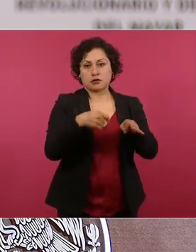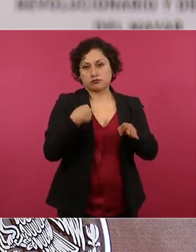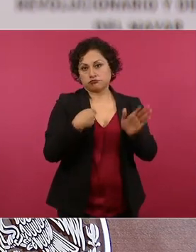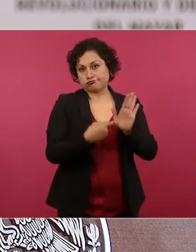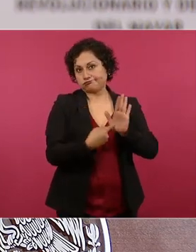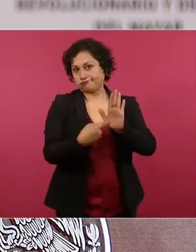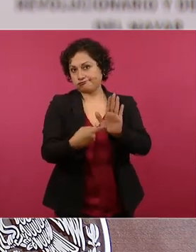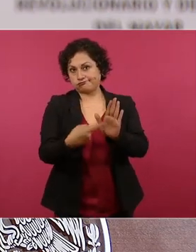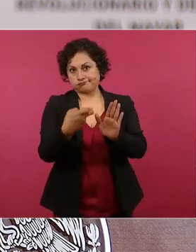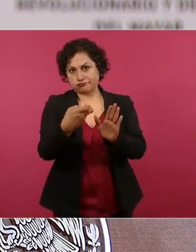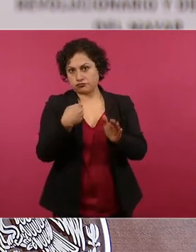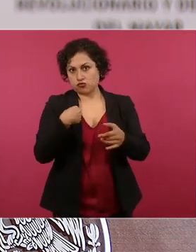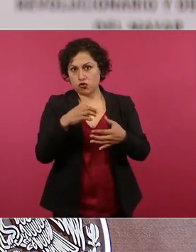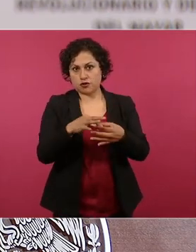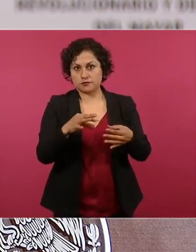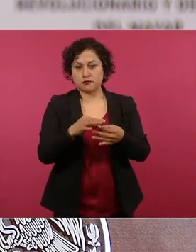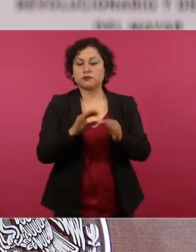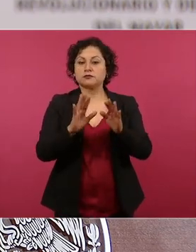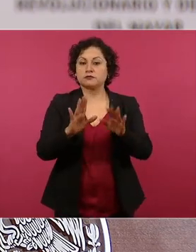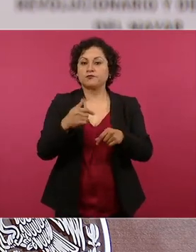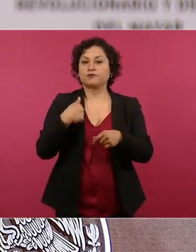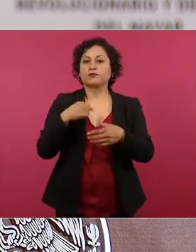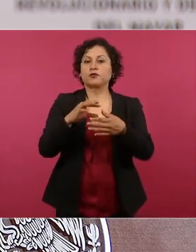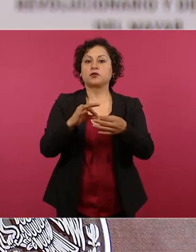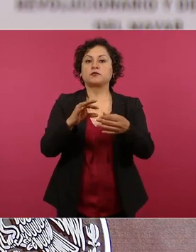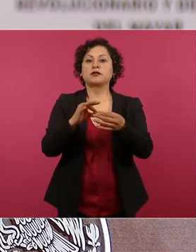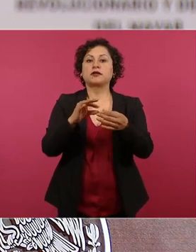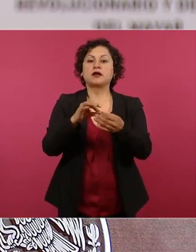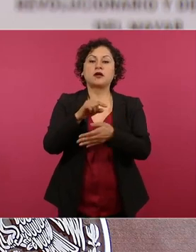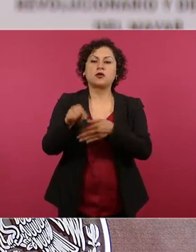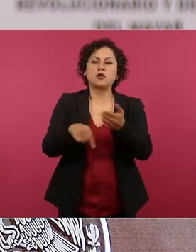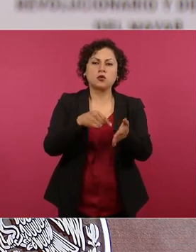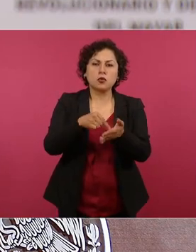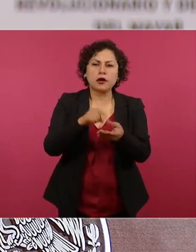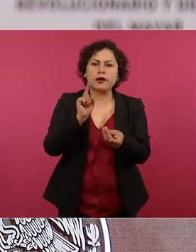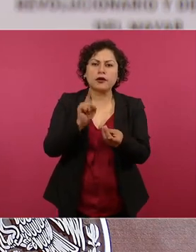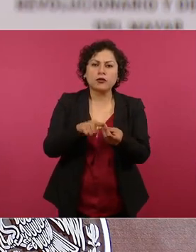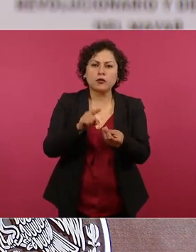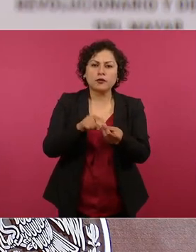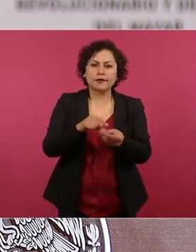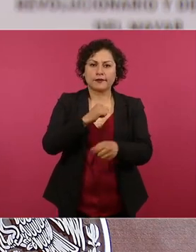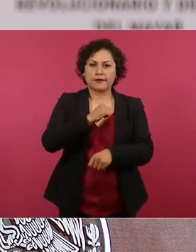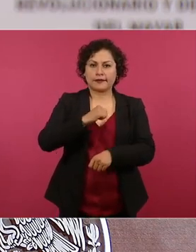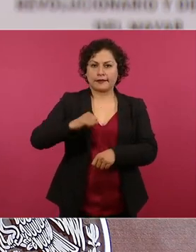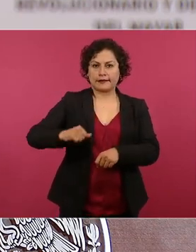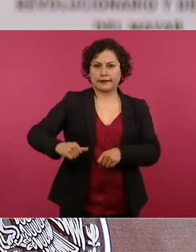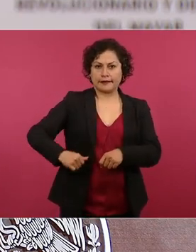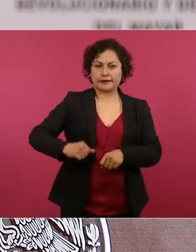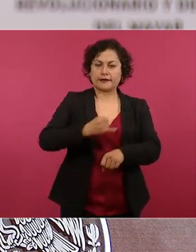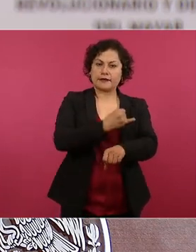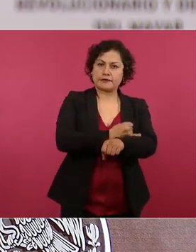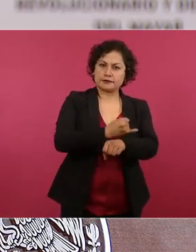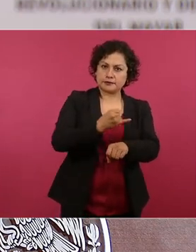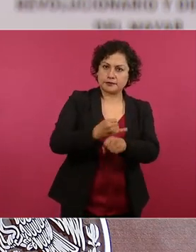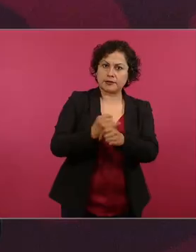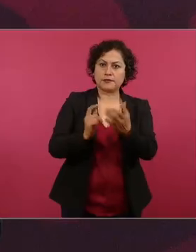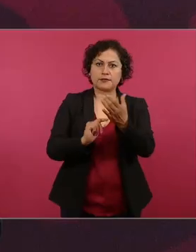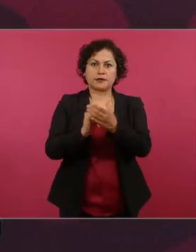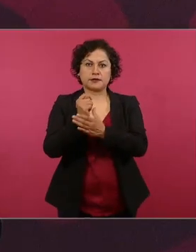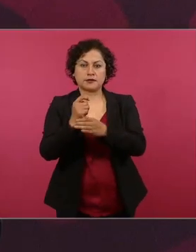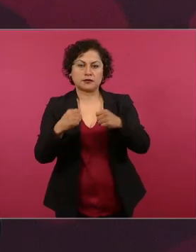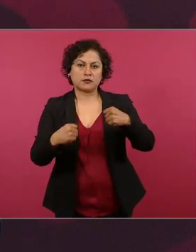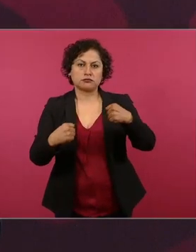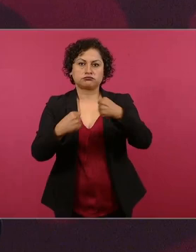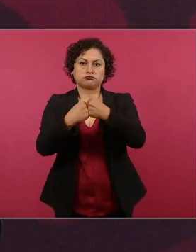es una zona que está en Iztapalapa, casi frontera con Tláhuac. Y es una zona